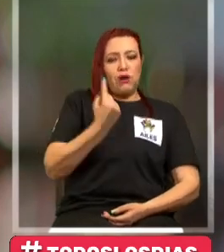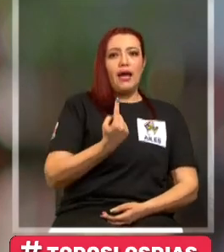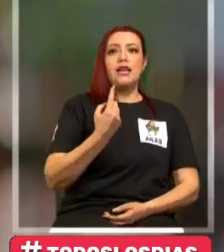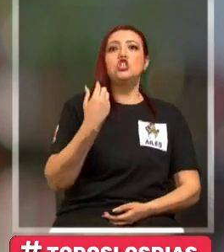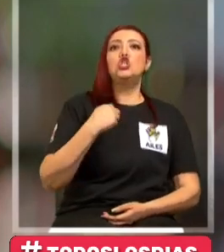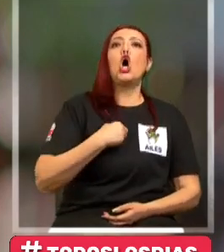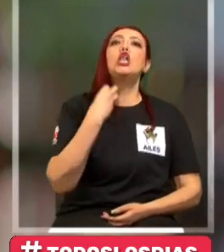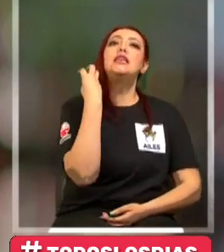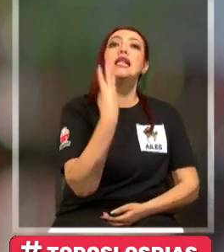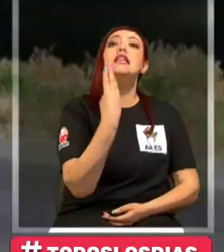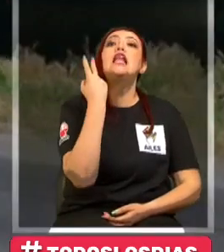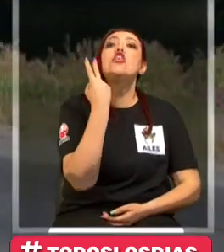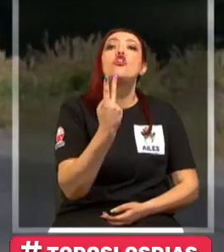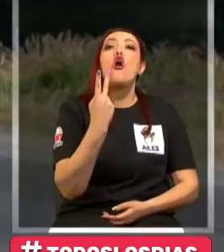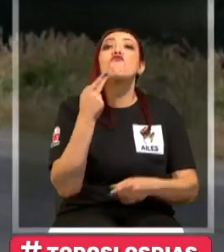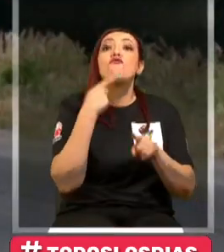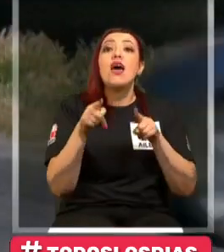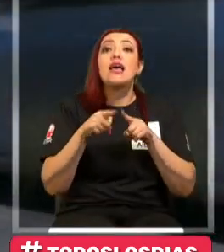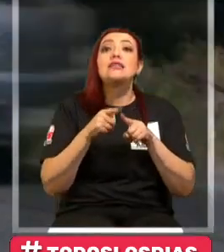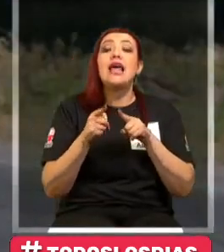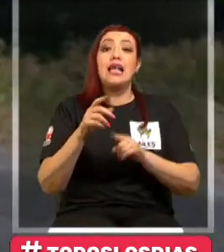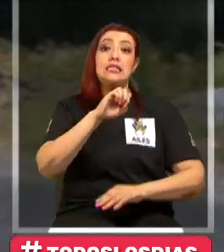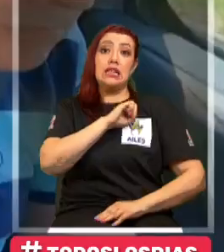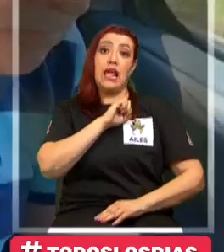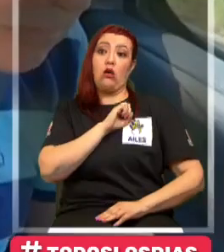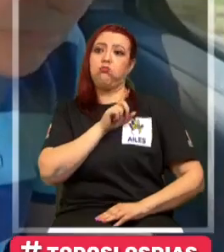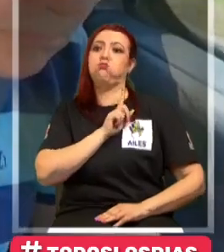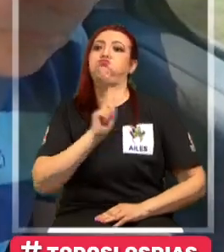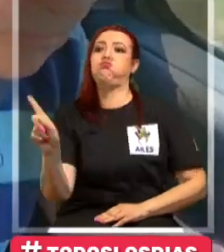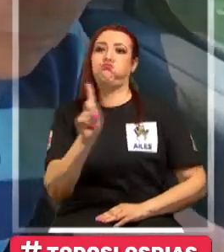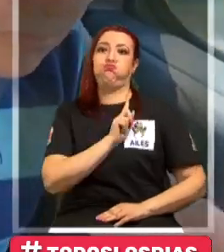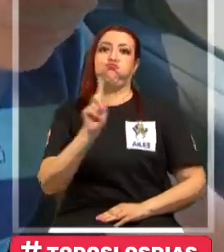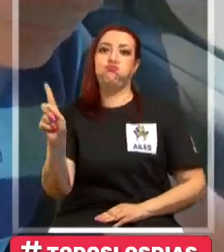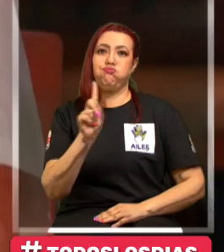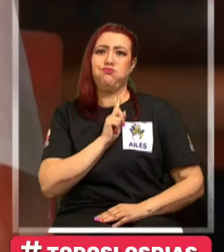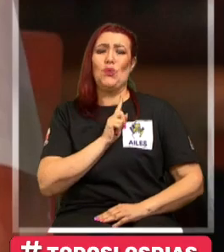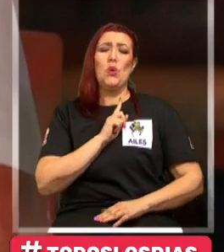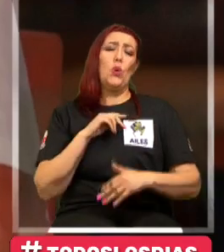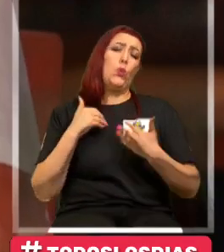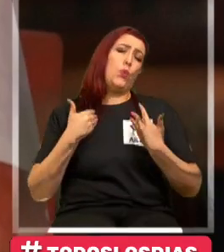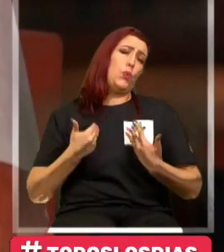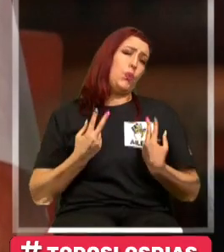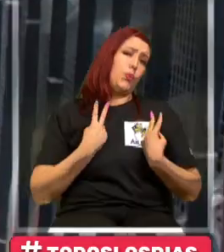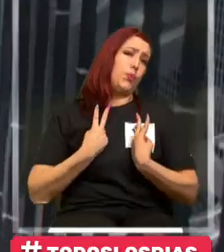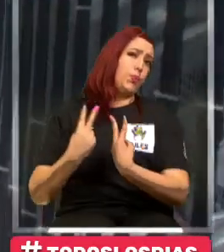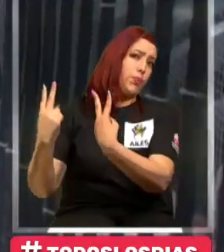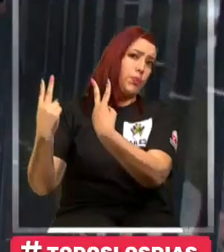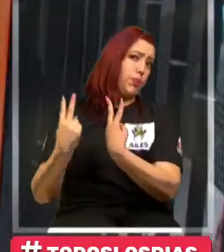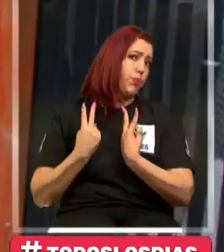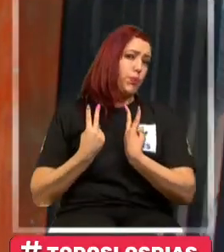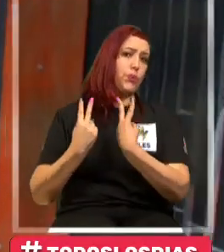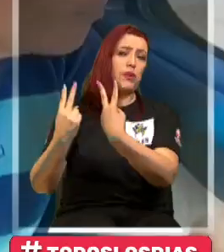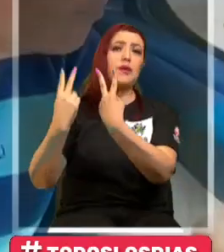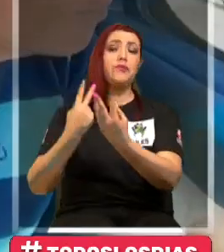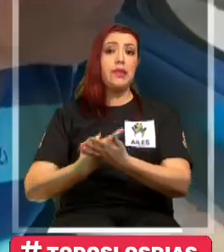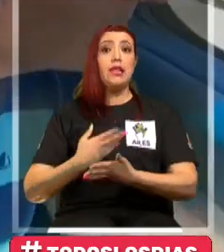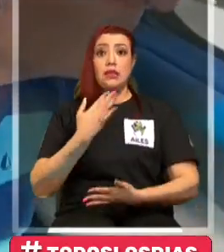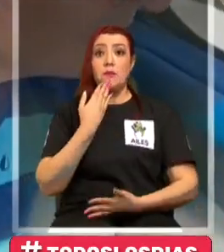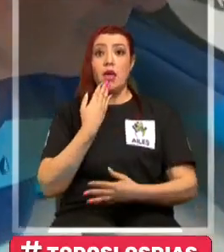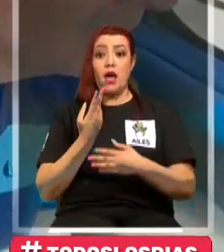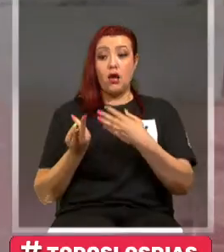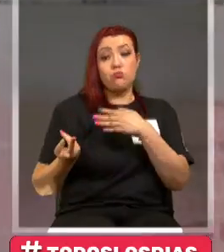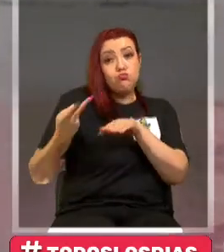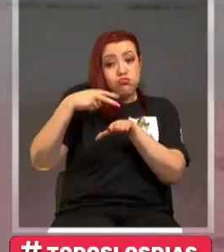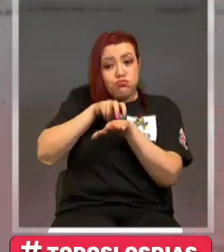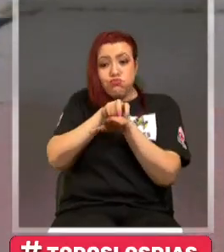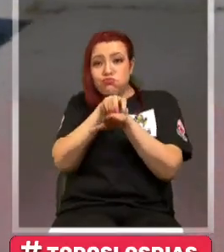9 de la mañana de Rancagua, llegaba a las 2:30, 3 de la tarde. Me imagino lo desgastante. También hemos llevado personas, porque sabemos el sacrificio de